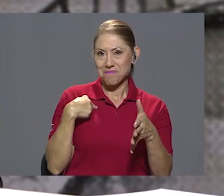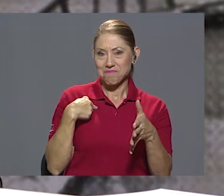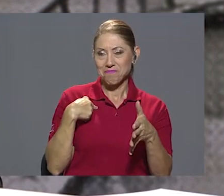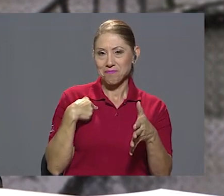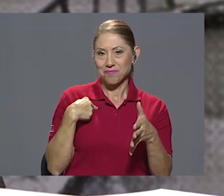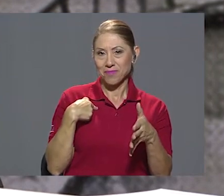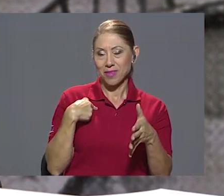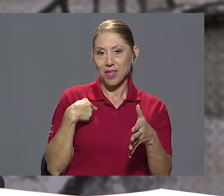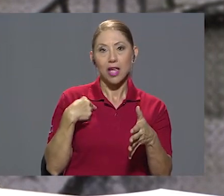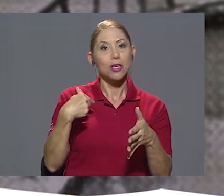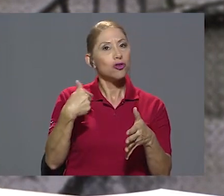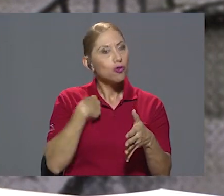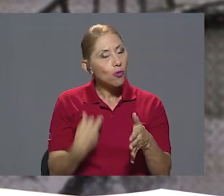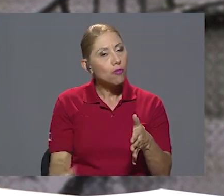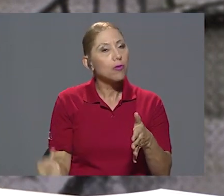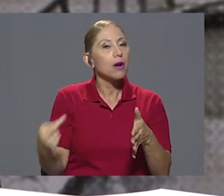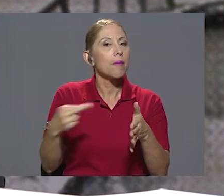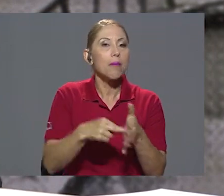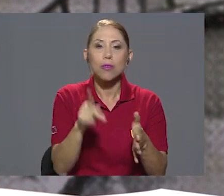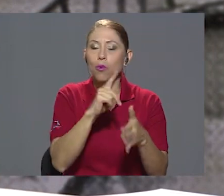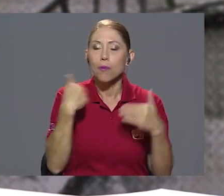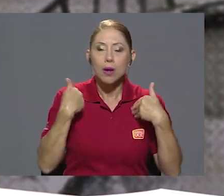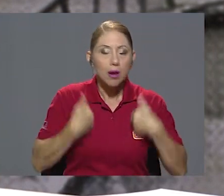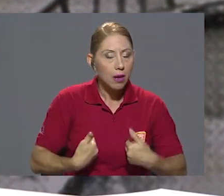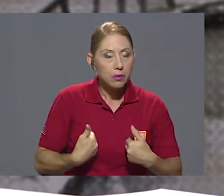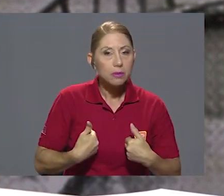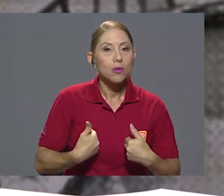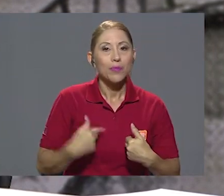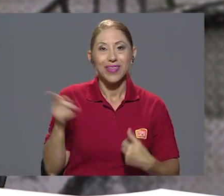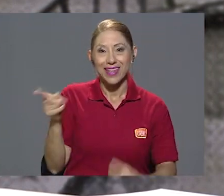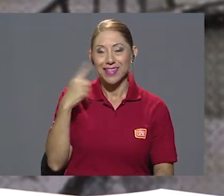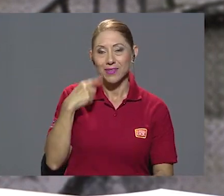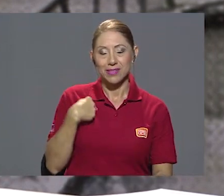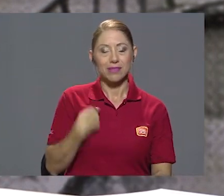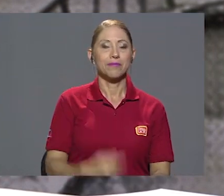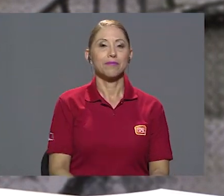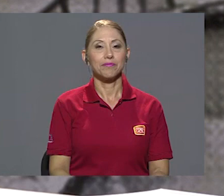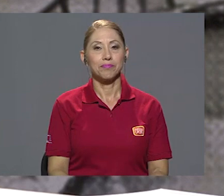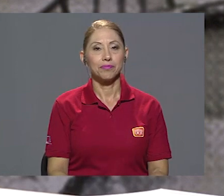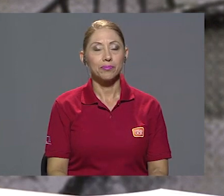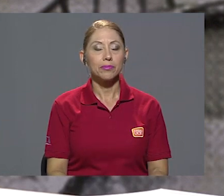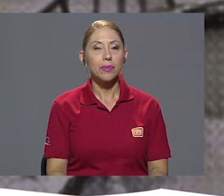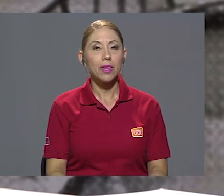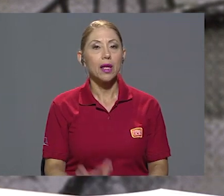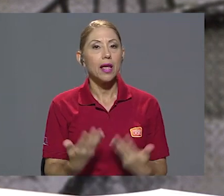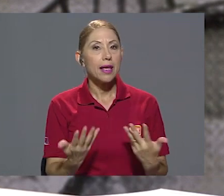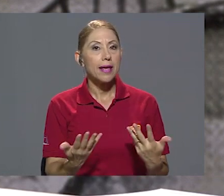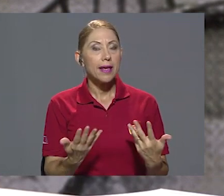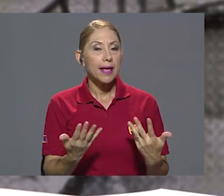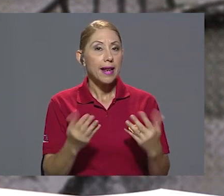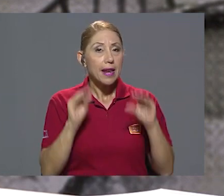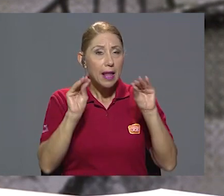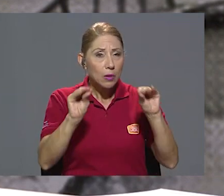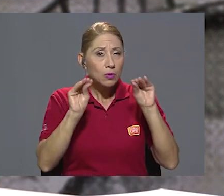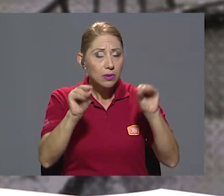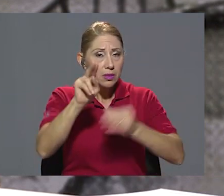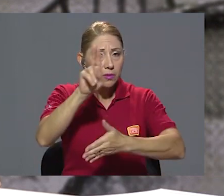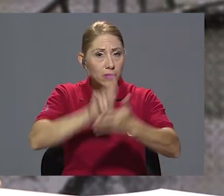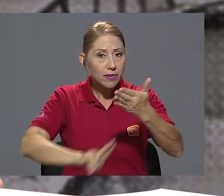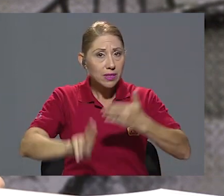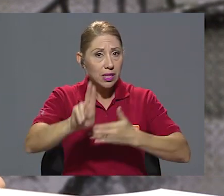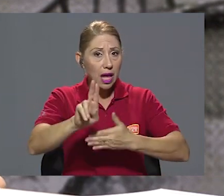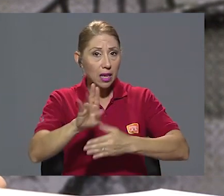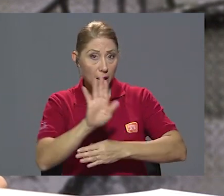encuentros, y yo no me he cansado en repetir eso porque me impactó, que nos decía, el éxito de la